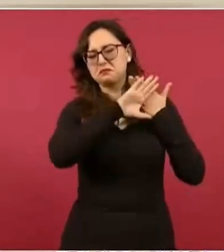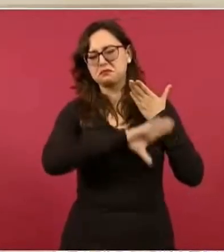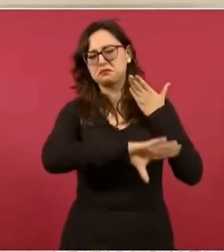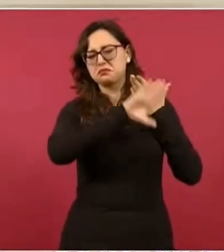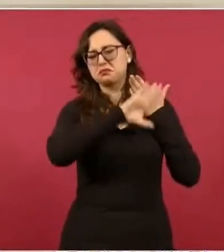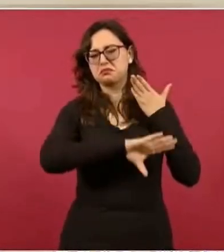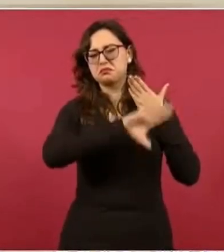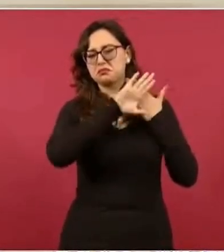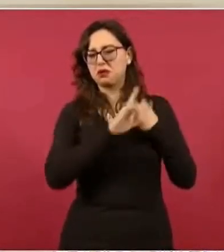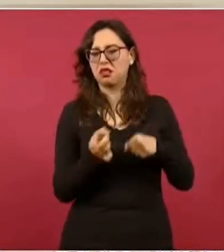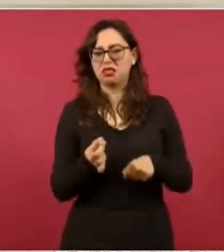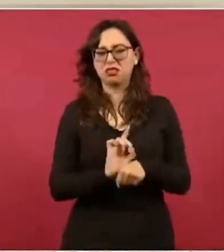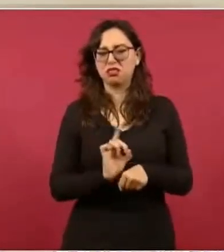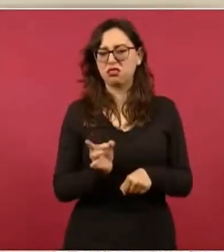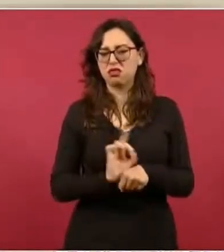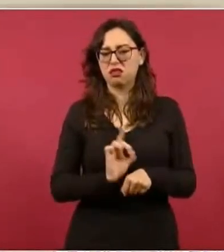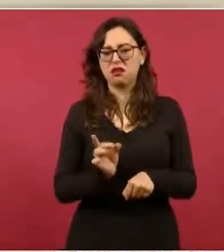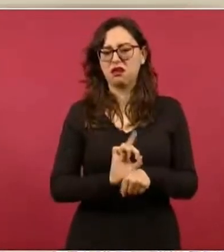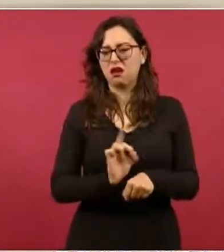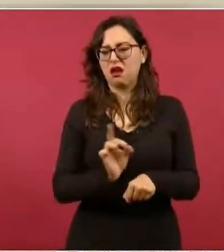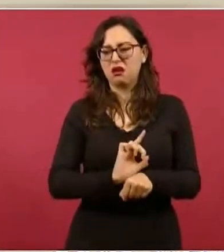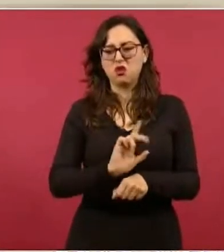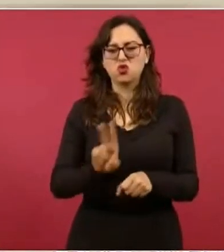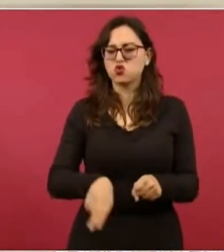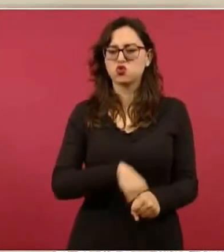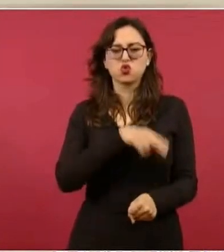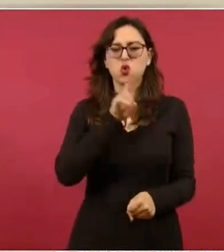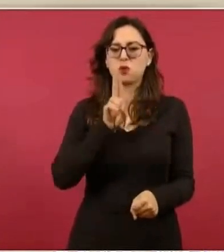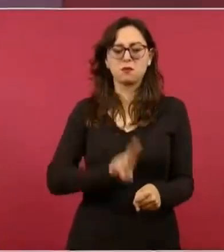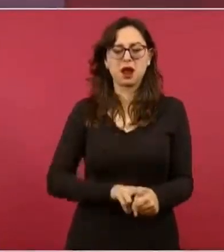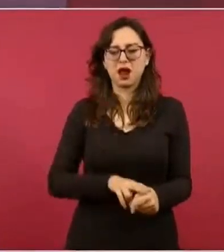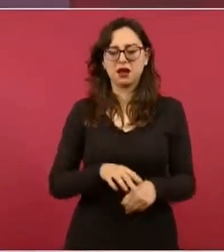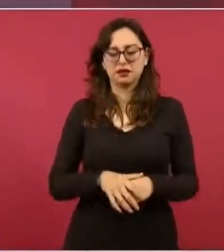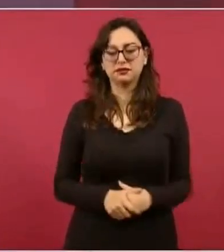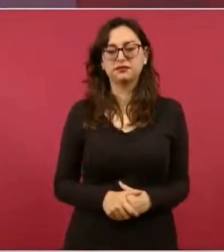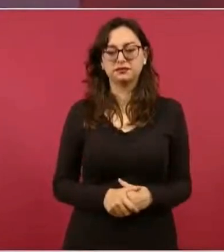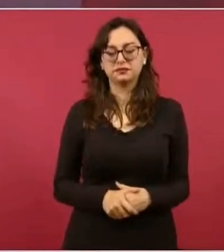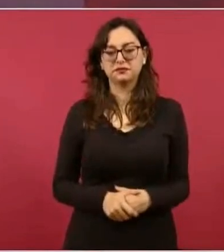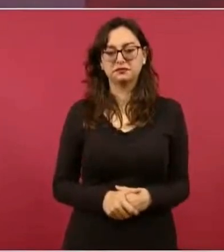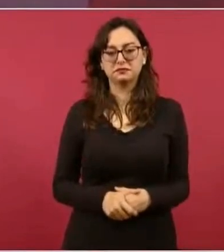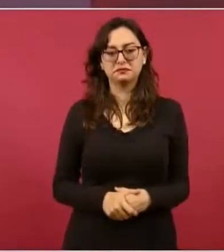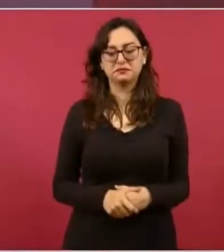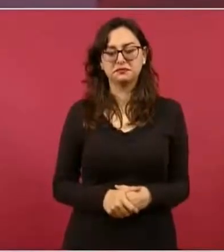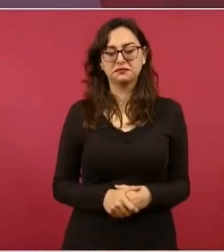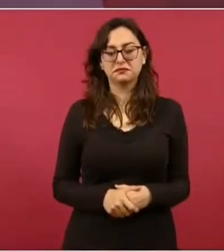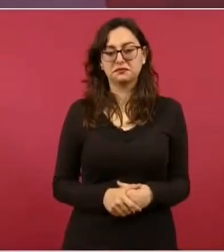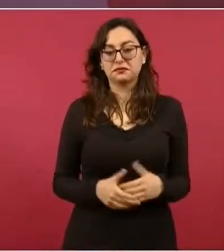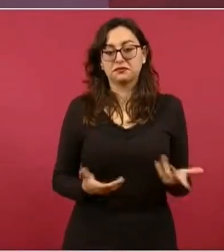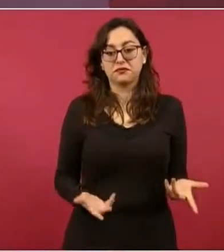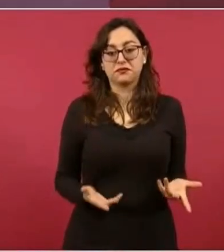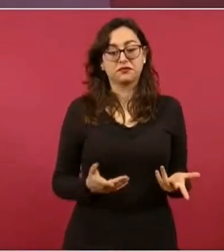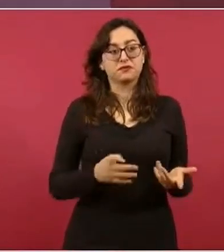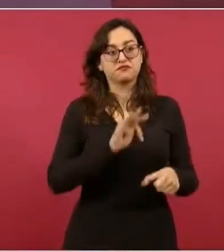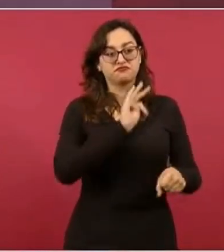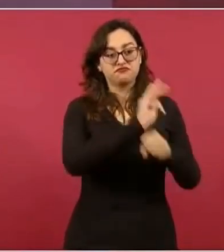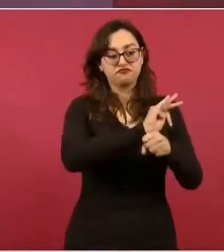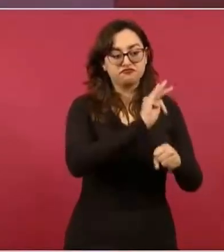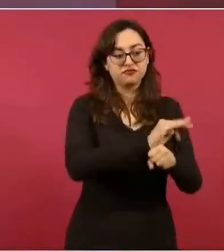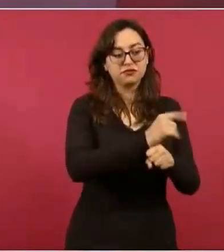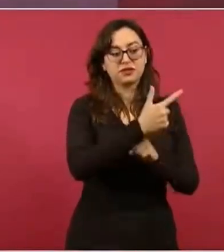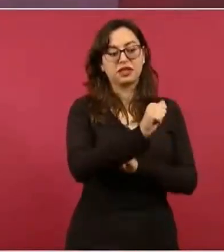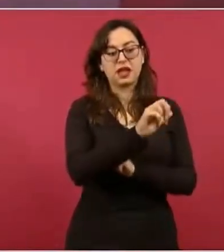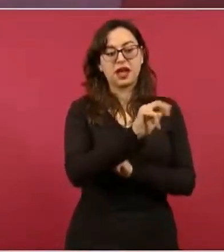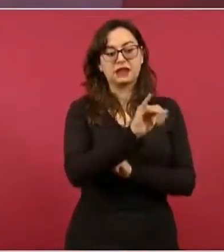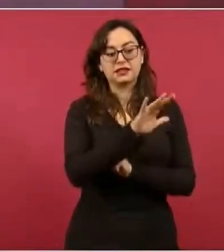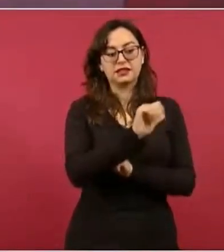también estén atacándonos y que defiendan a García Luna que defiendan